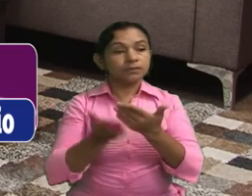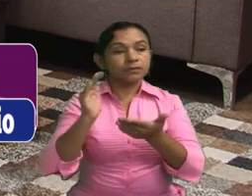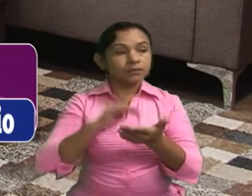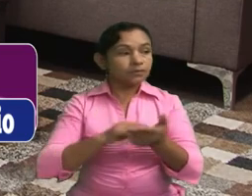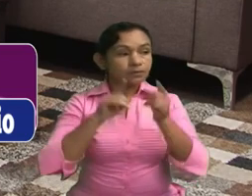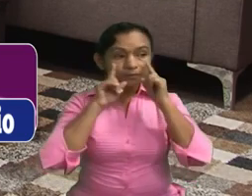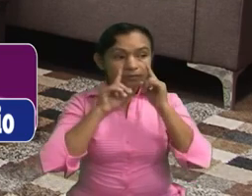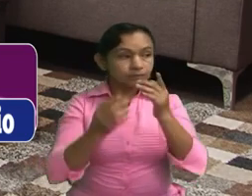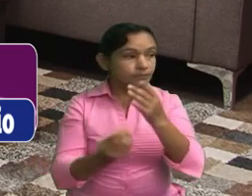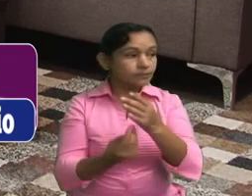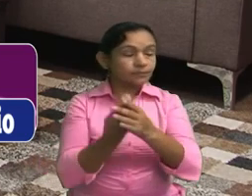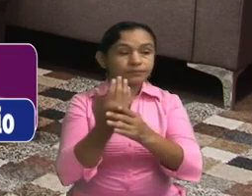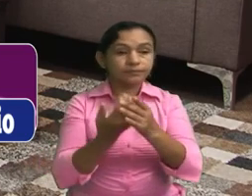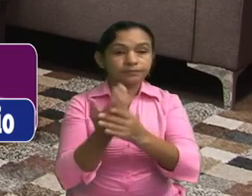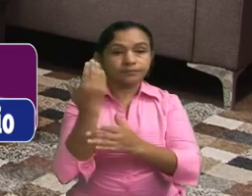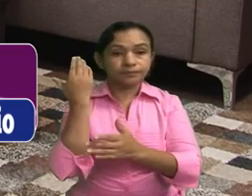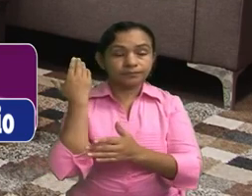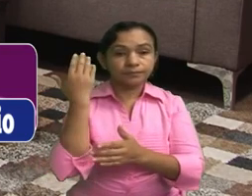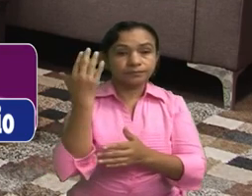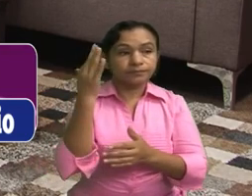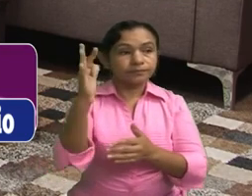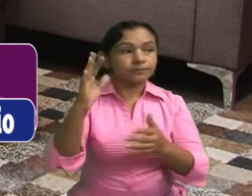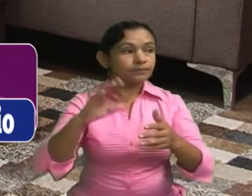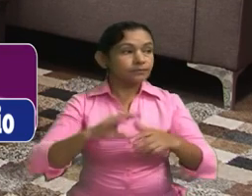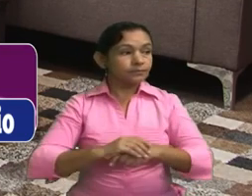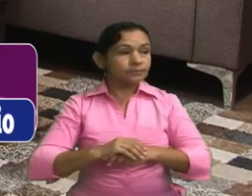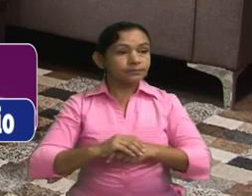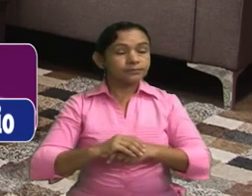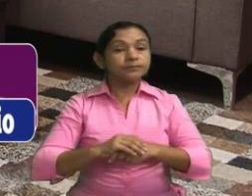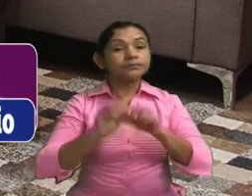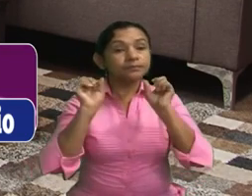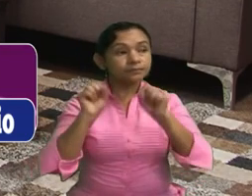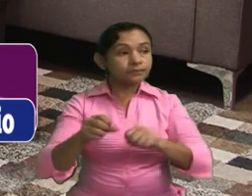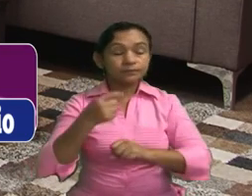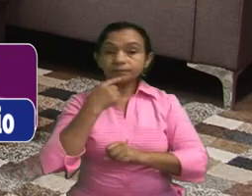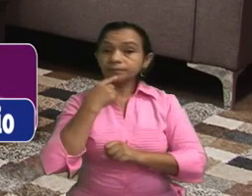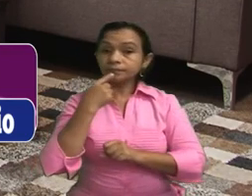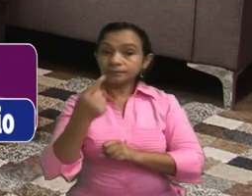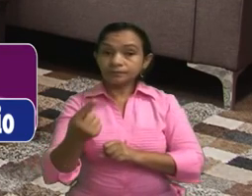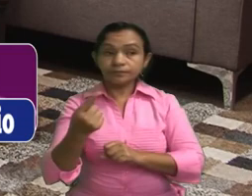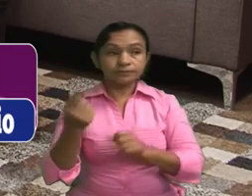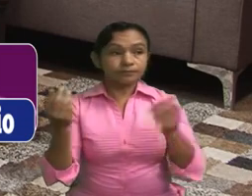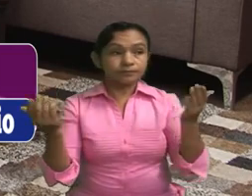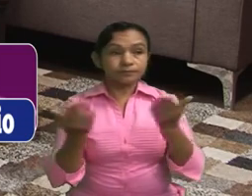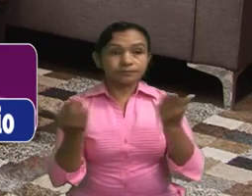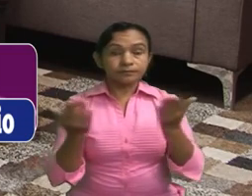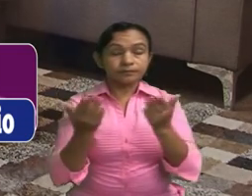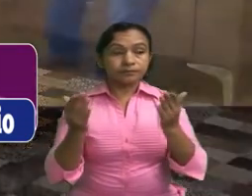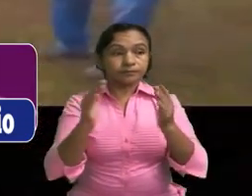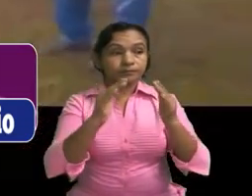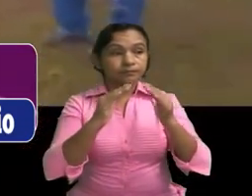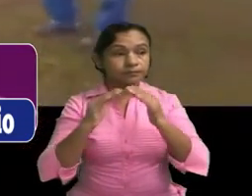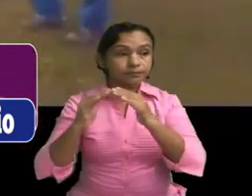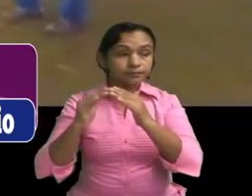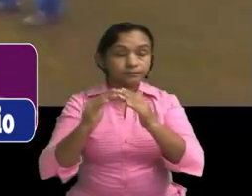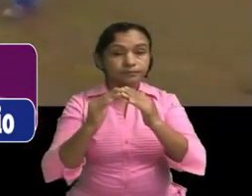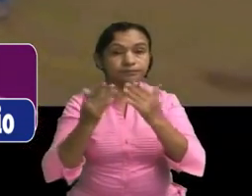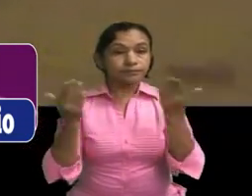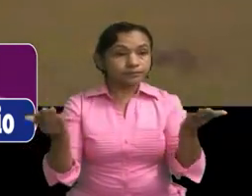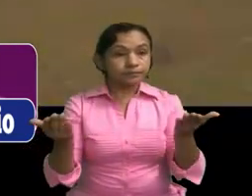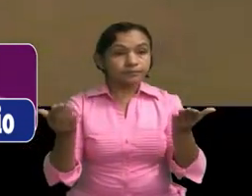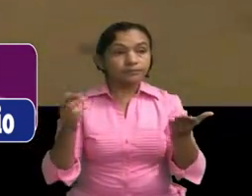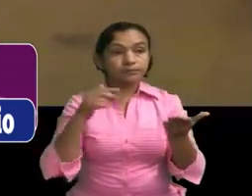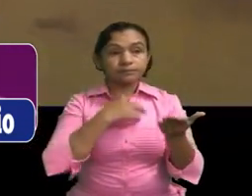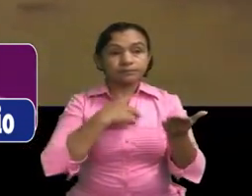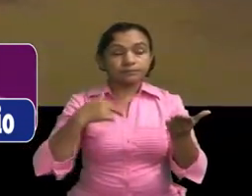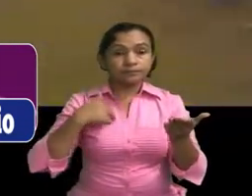o sistemas de restauración, ¿verdad? Y podrás decir, bueno, ¿y entonces las comunidades qué? Entonces, aquí